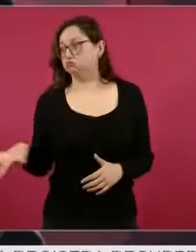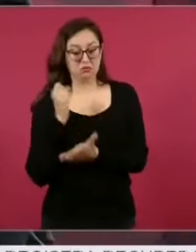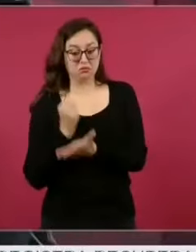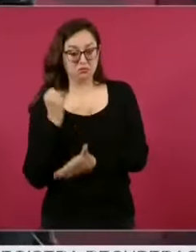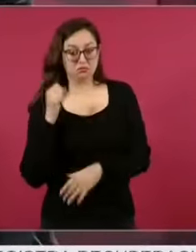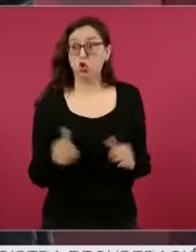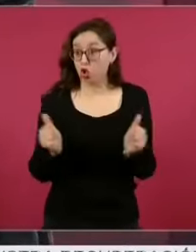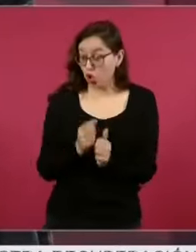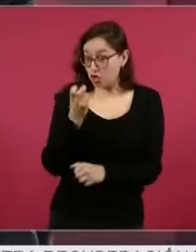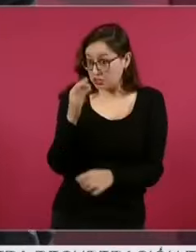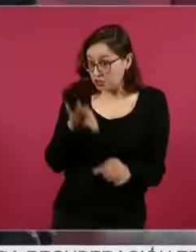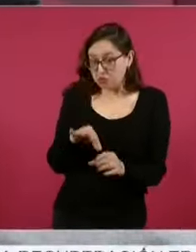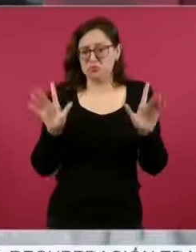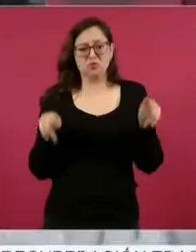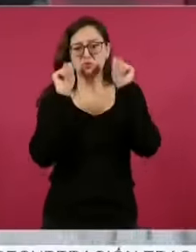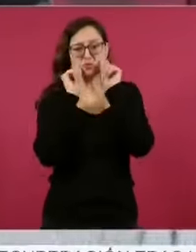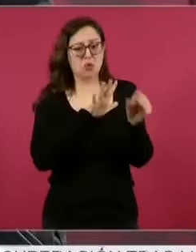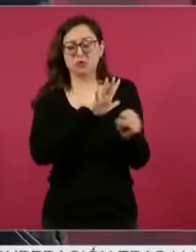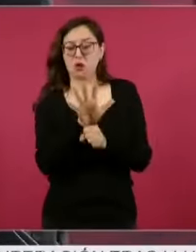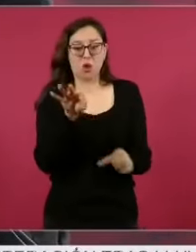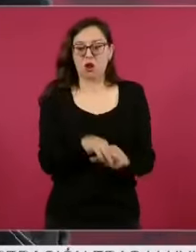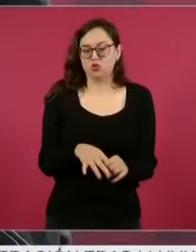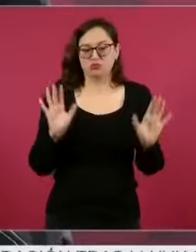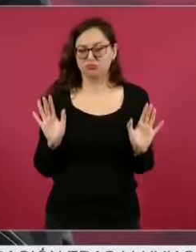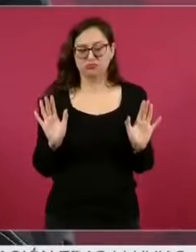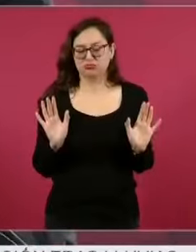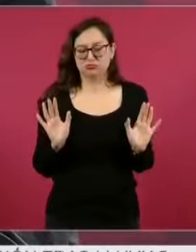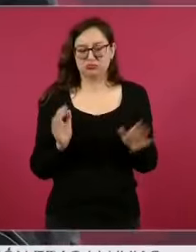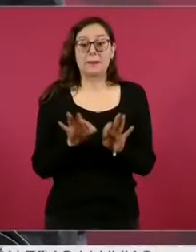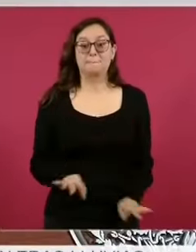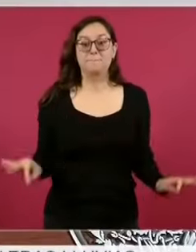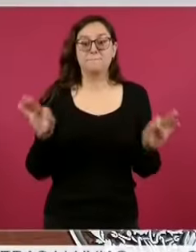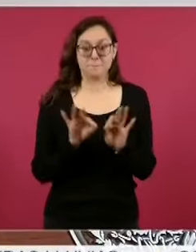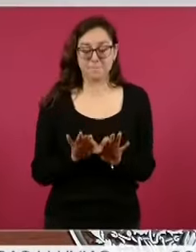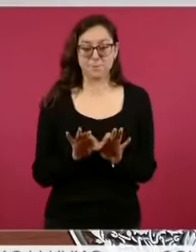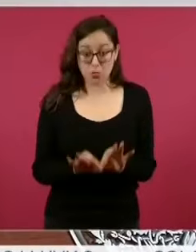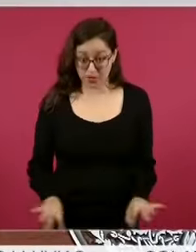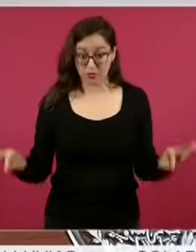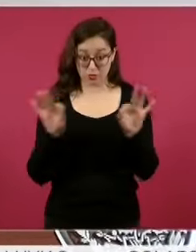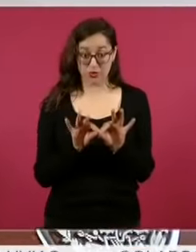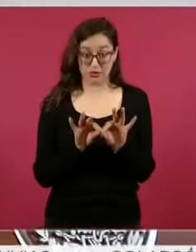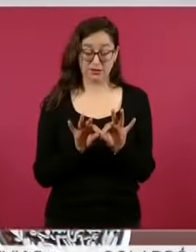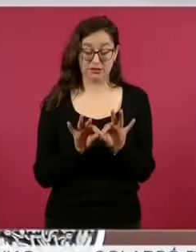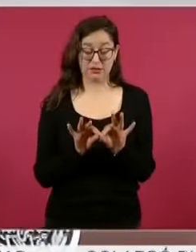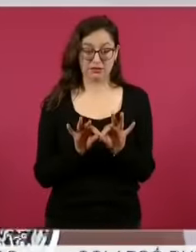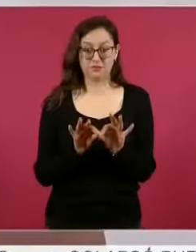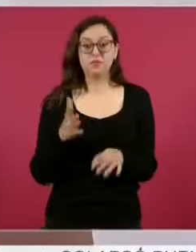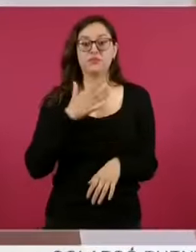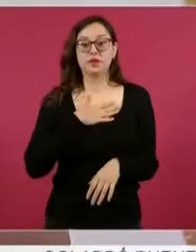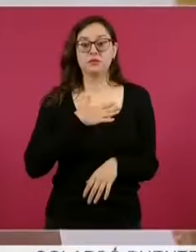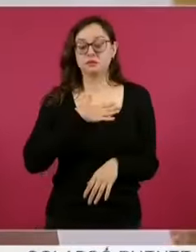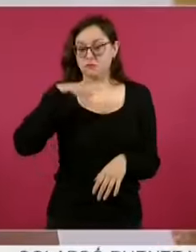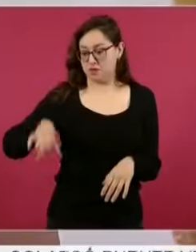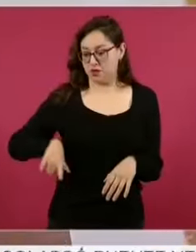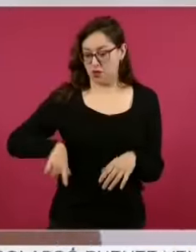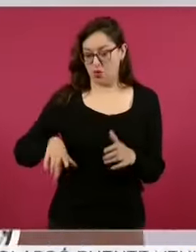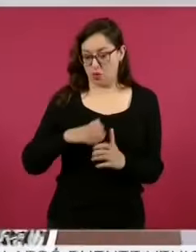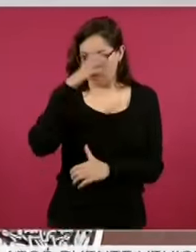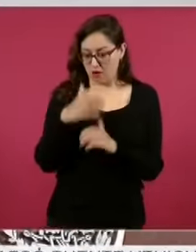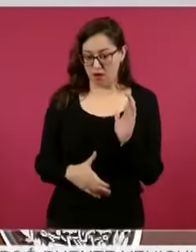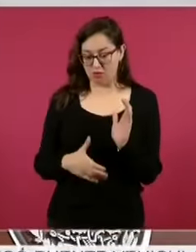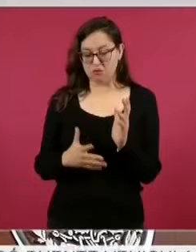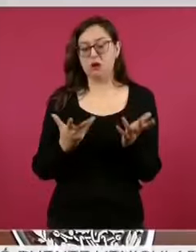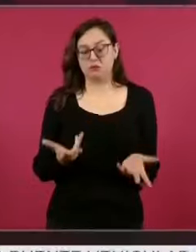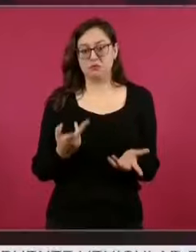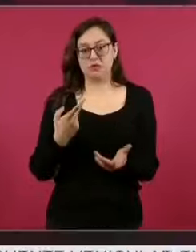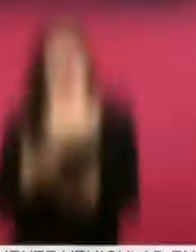agrada, sí, con cualquier voto, porque creo que es importantísimo el terminar con la